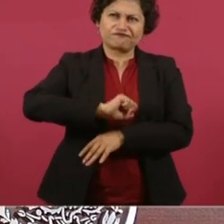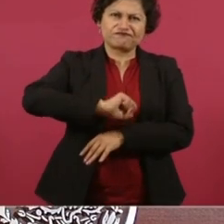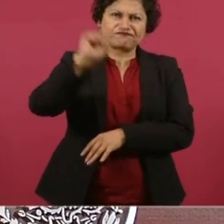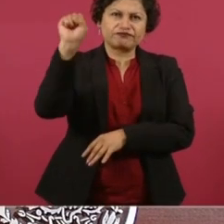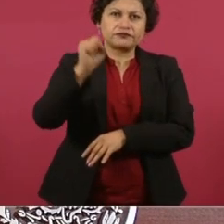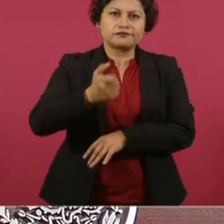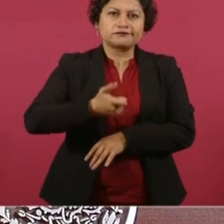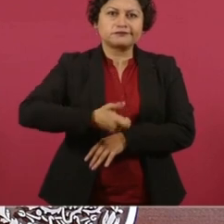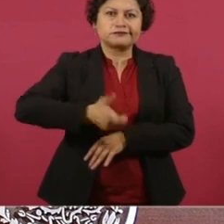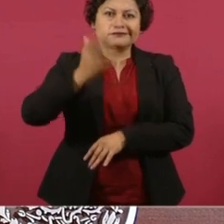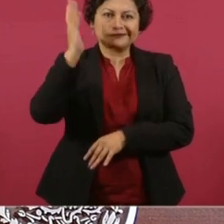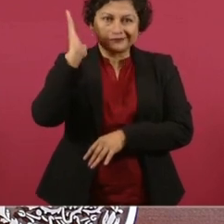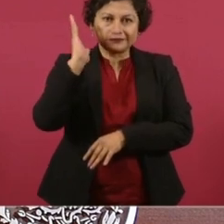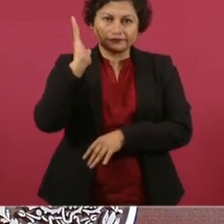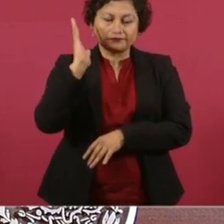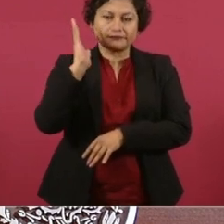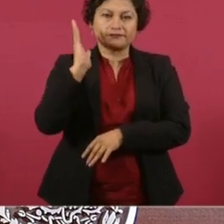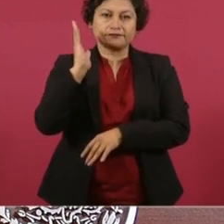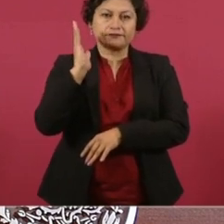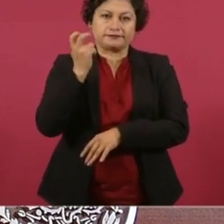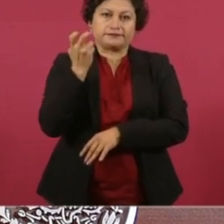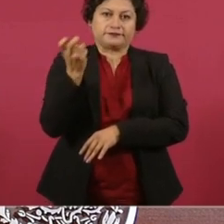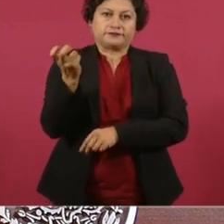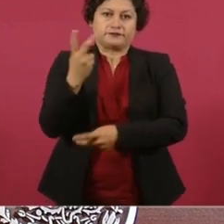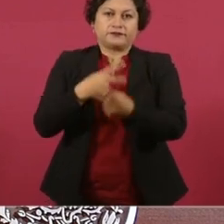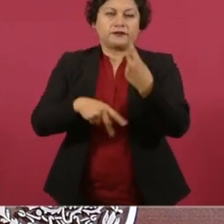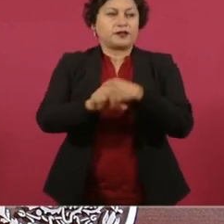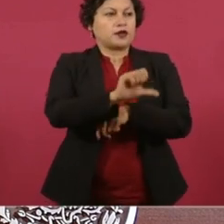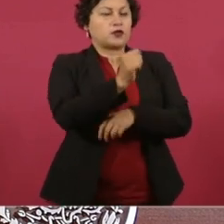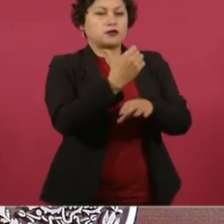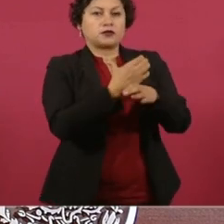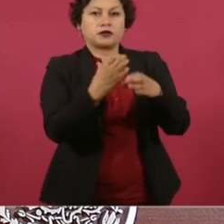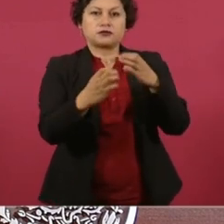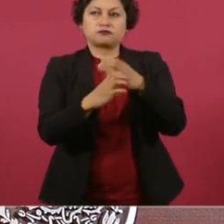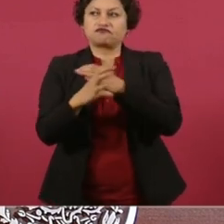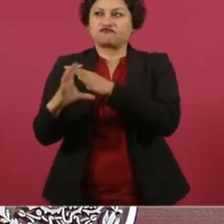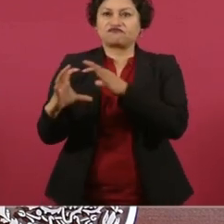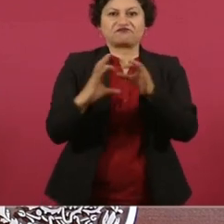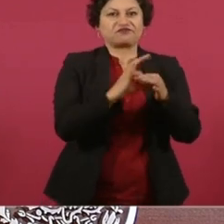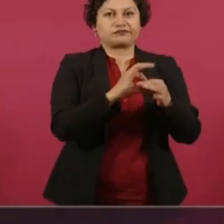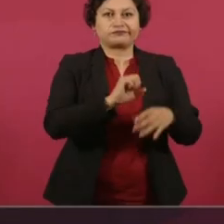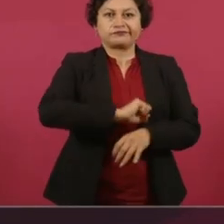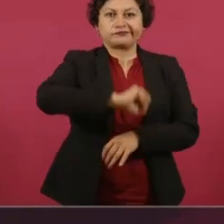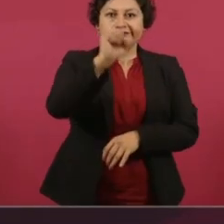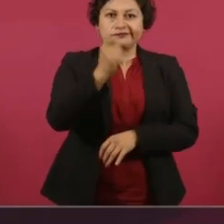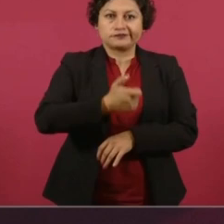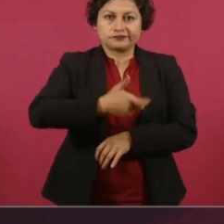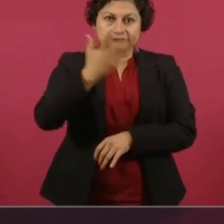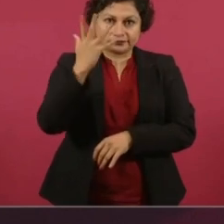ocasionaban el aumento de los precios. Y